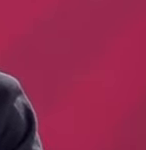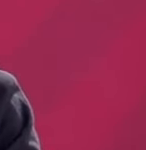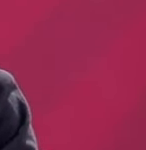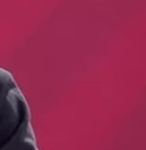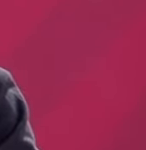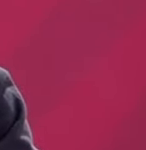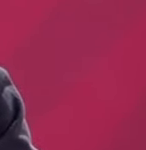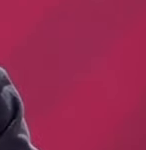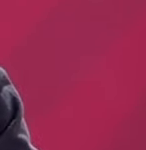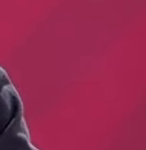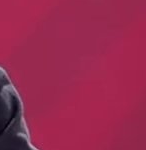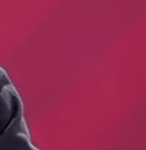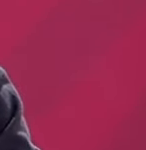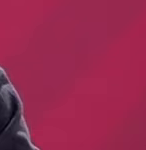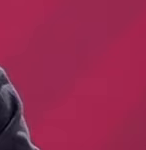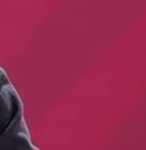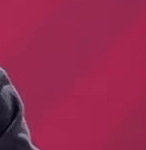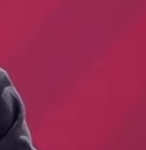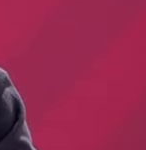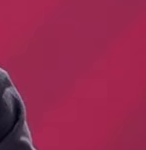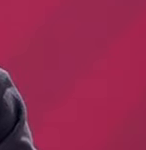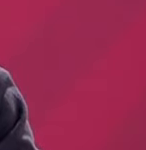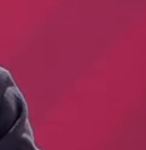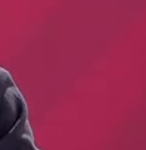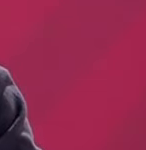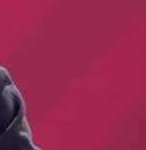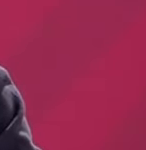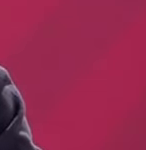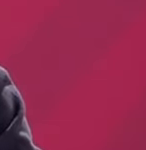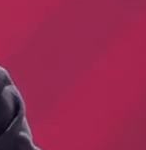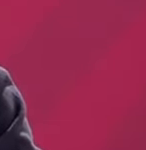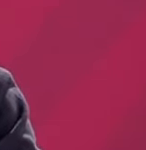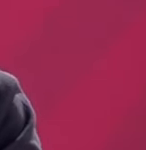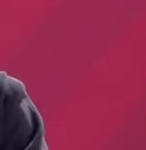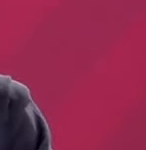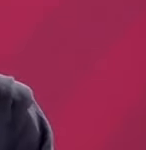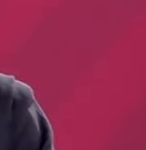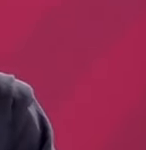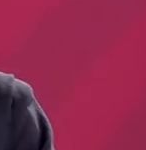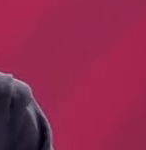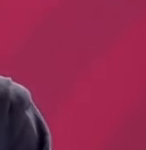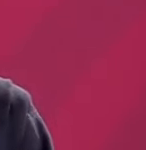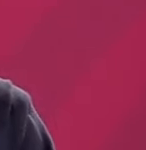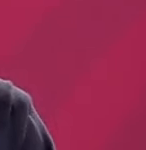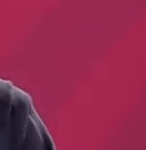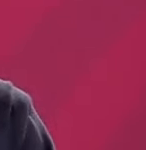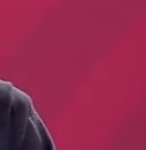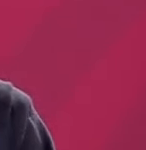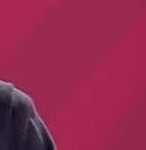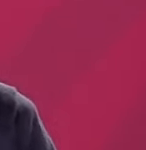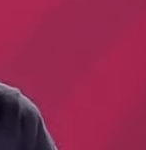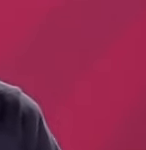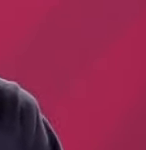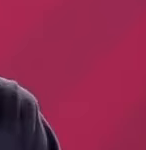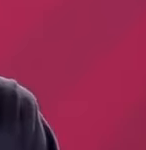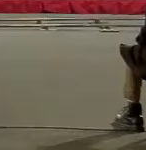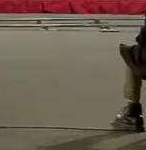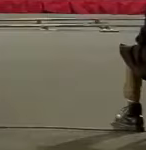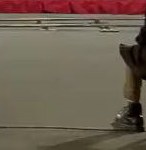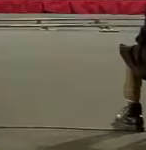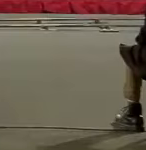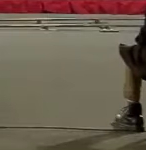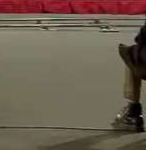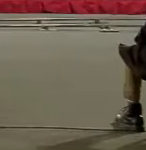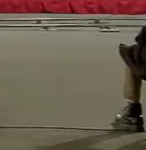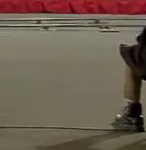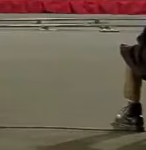donativo inicial de algunas de estas pruebas rápidas antigénicas. Y finalmente tenemos a un invitado muy especial